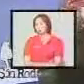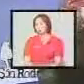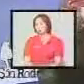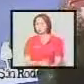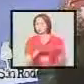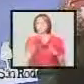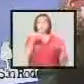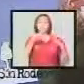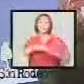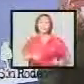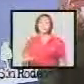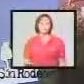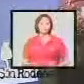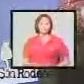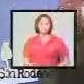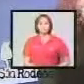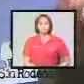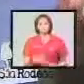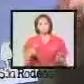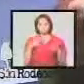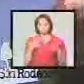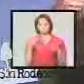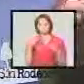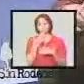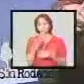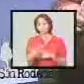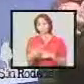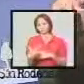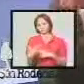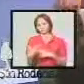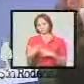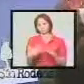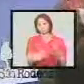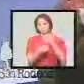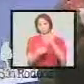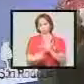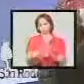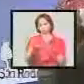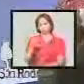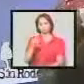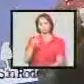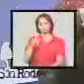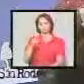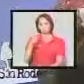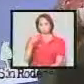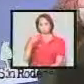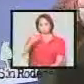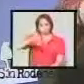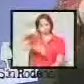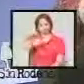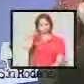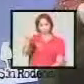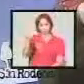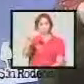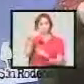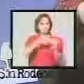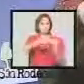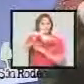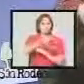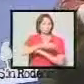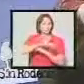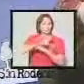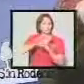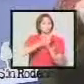en otros campos, hoy quiero agradecer la presencia del subgerente de negocios del Banco Popular, que está